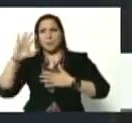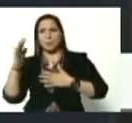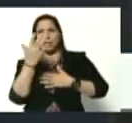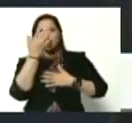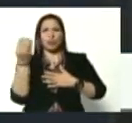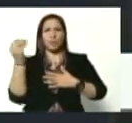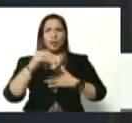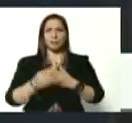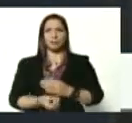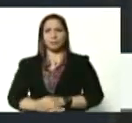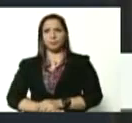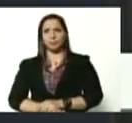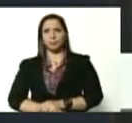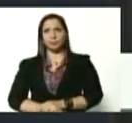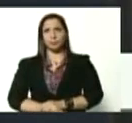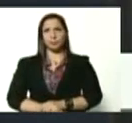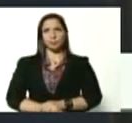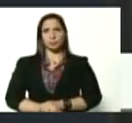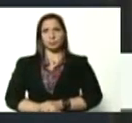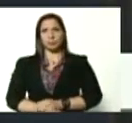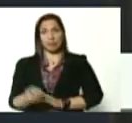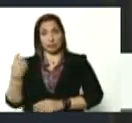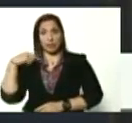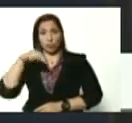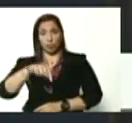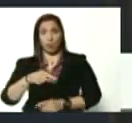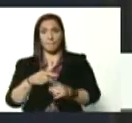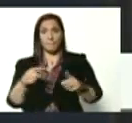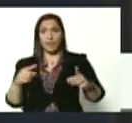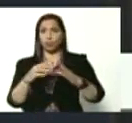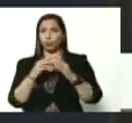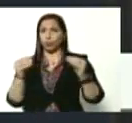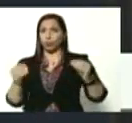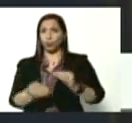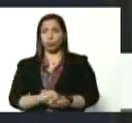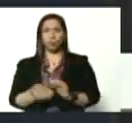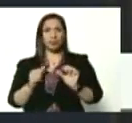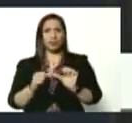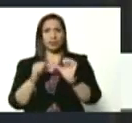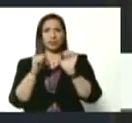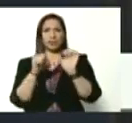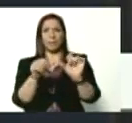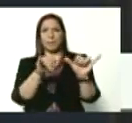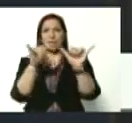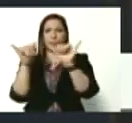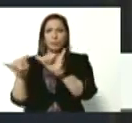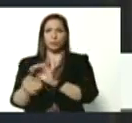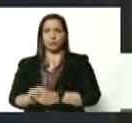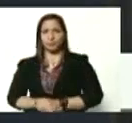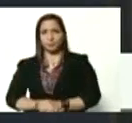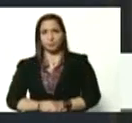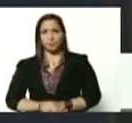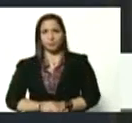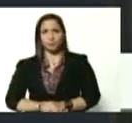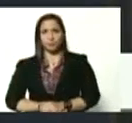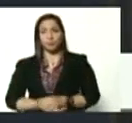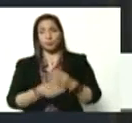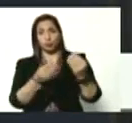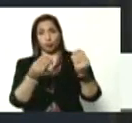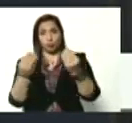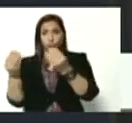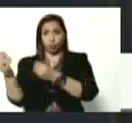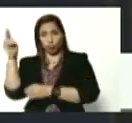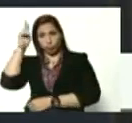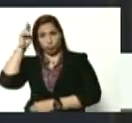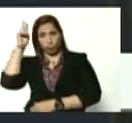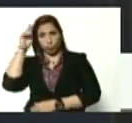que espejitos y baratijas ayer y hoy pero todos siguen siendo lo mismo muchos de los indios